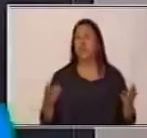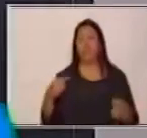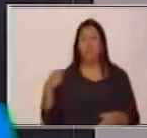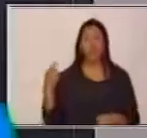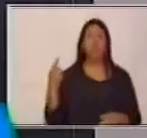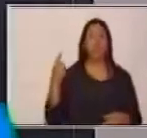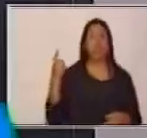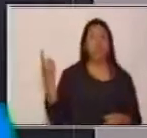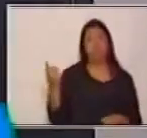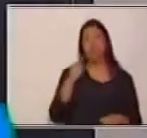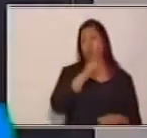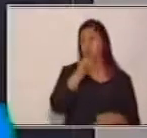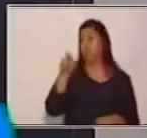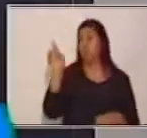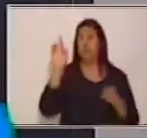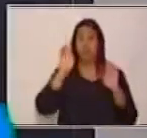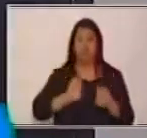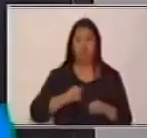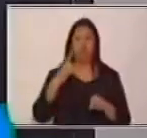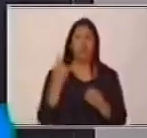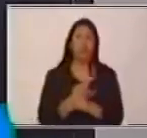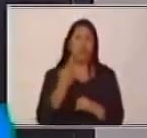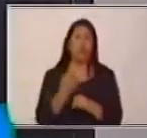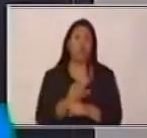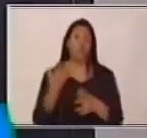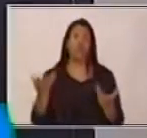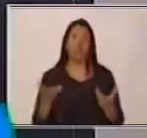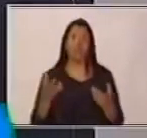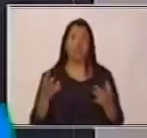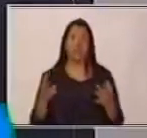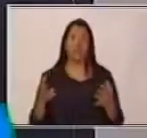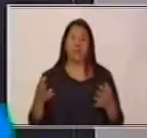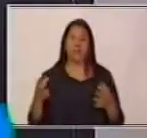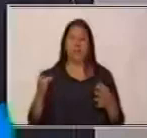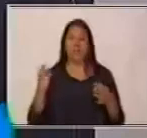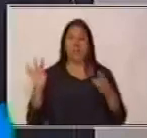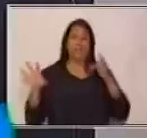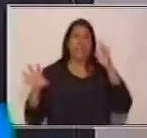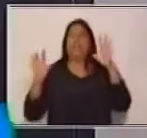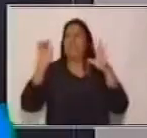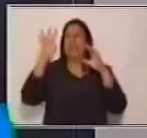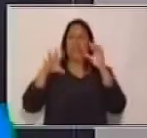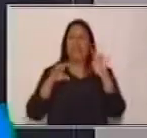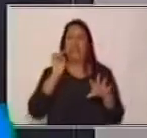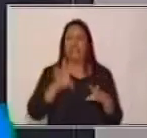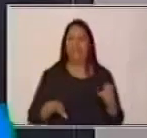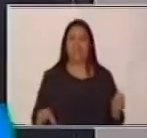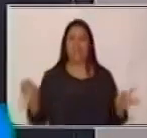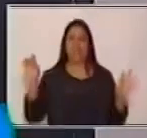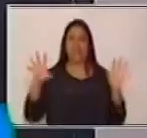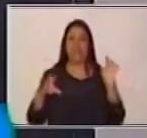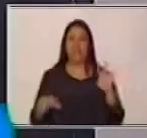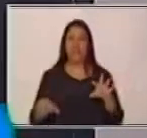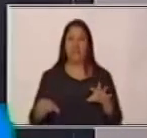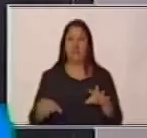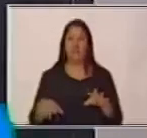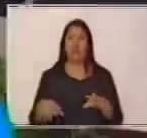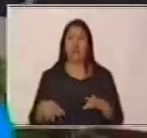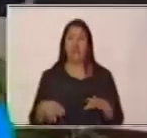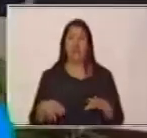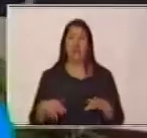utilizas en tu lenguaje cotidiano. Echar chispas. ¿A qué está sustituyendo? Ahí tenemos la